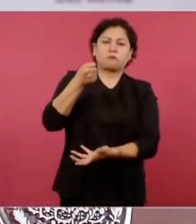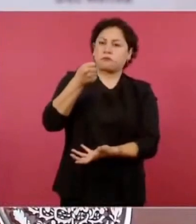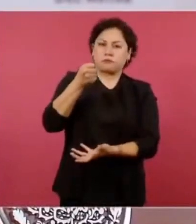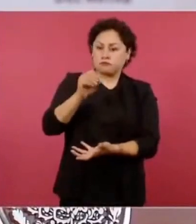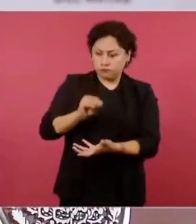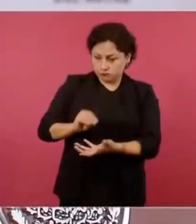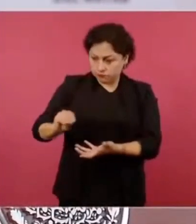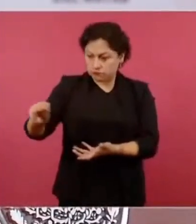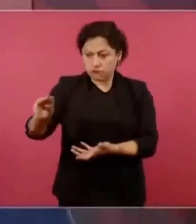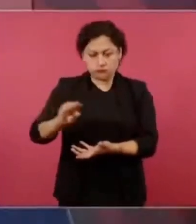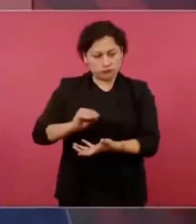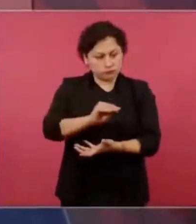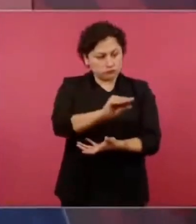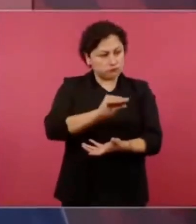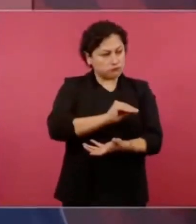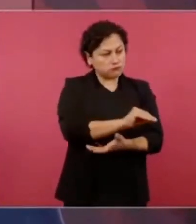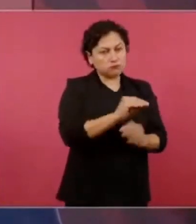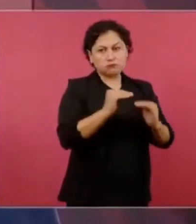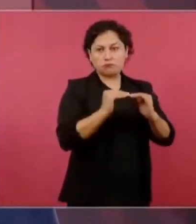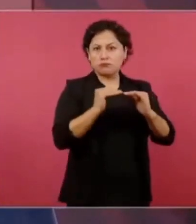mejor.